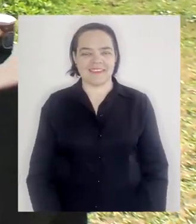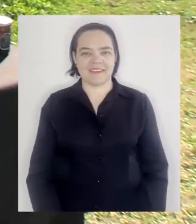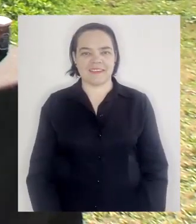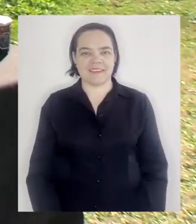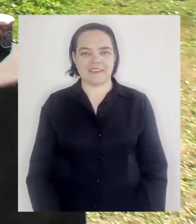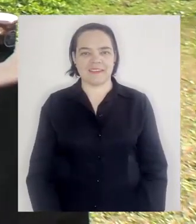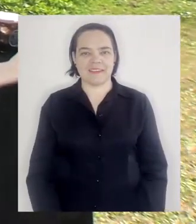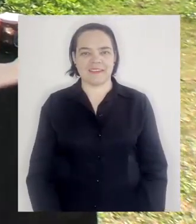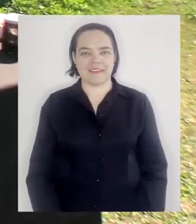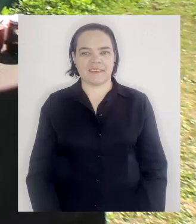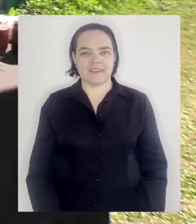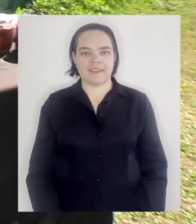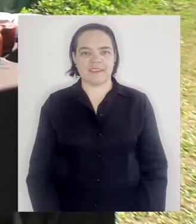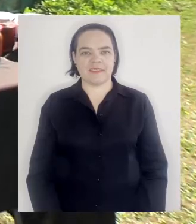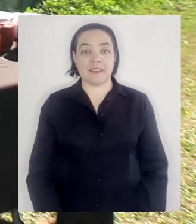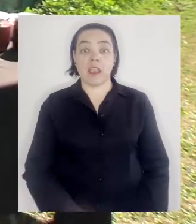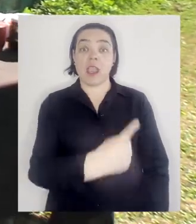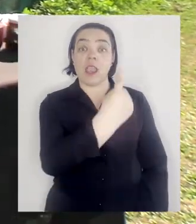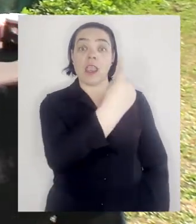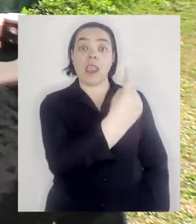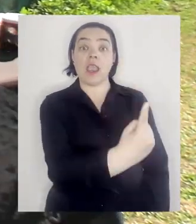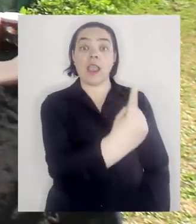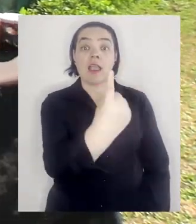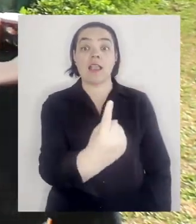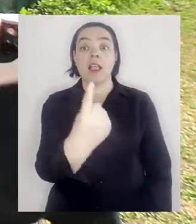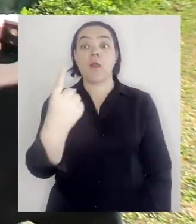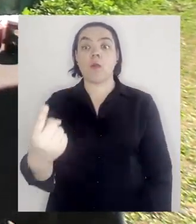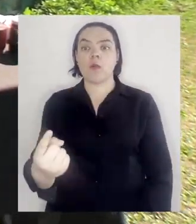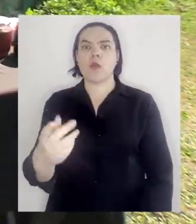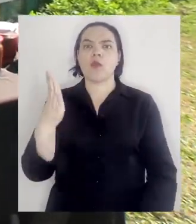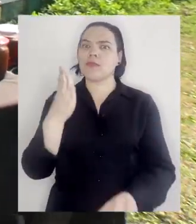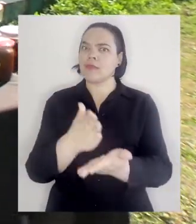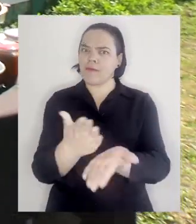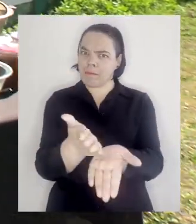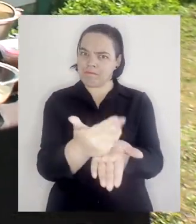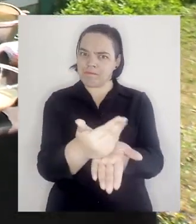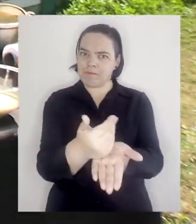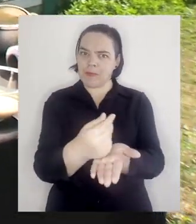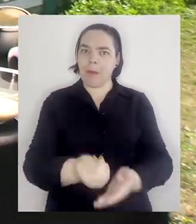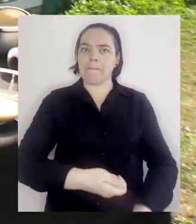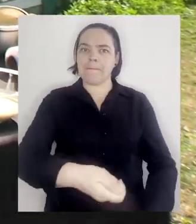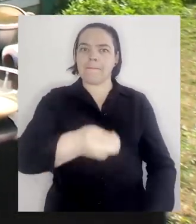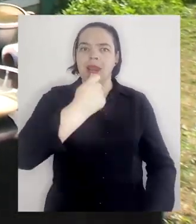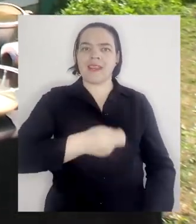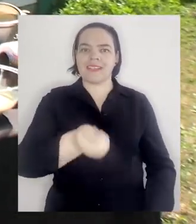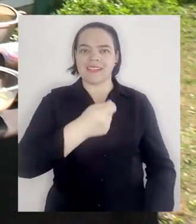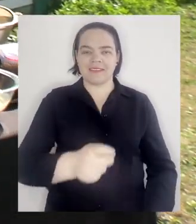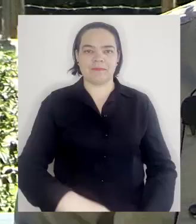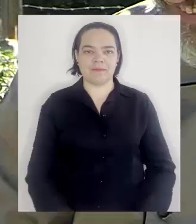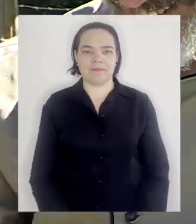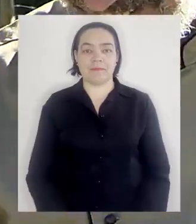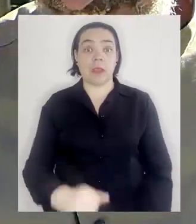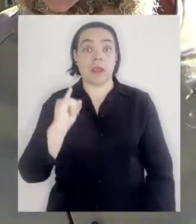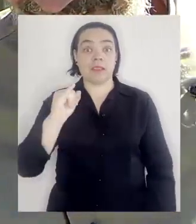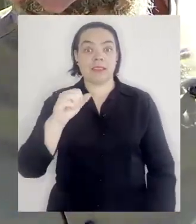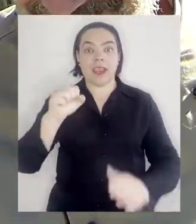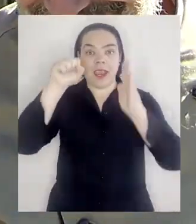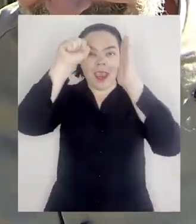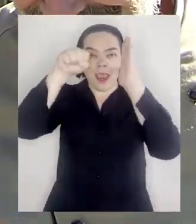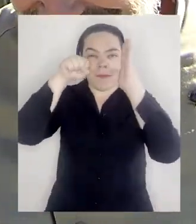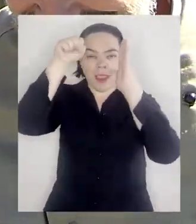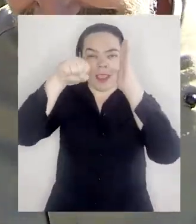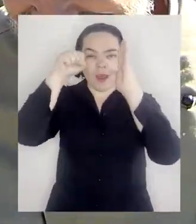algunos... Cada uno debe hacer su panqueque si quiere comer la panqueque. Claro. Bueno, los camarógrafos Carlito y Rodrigo